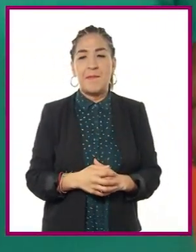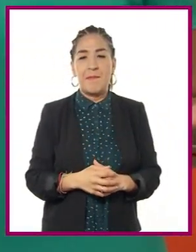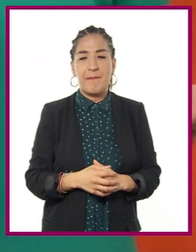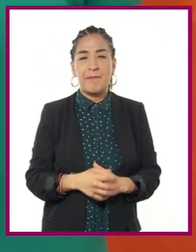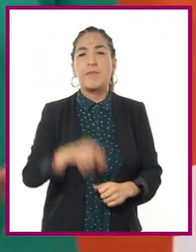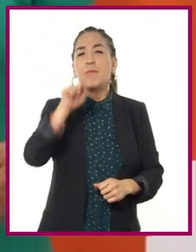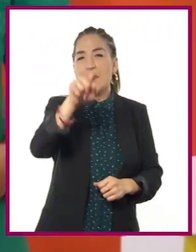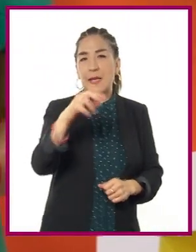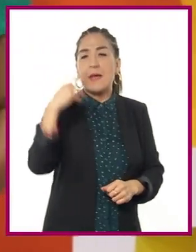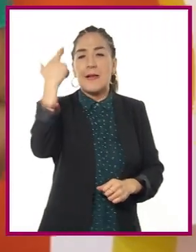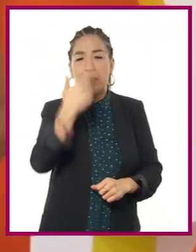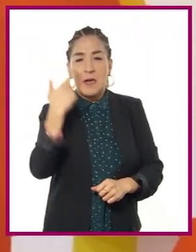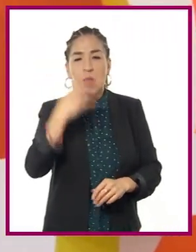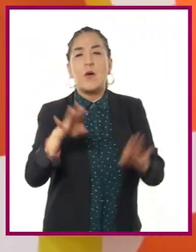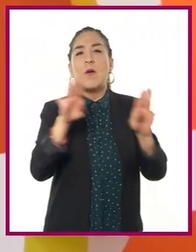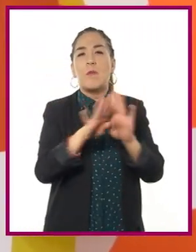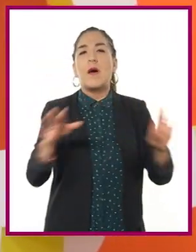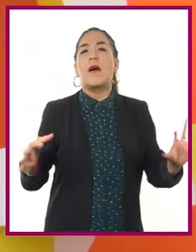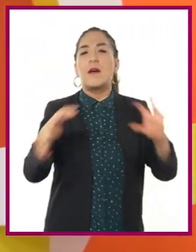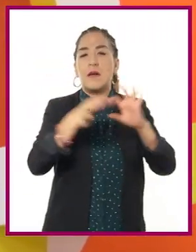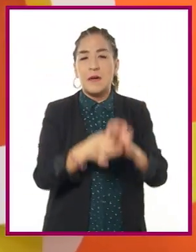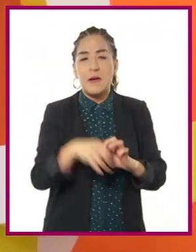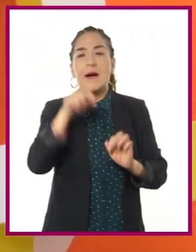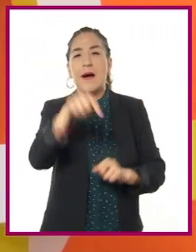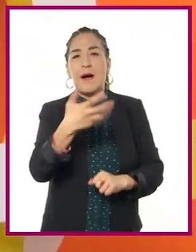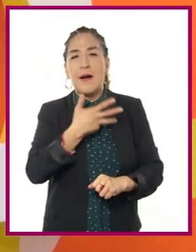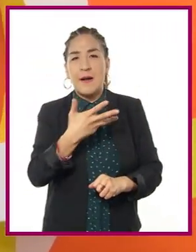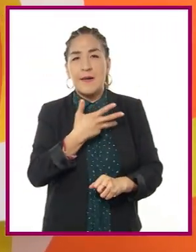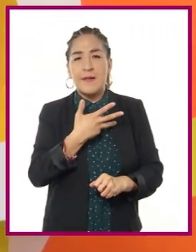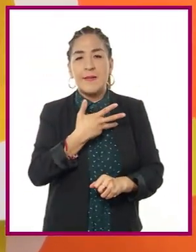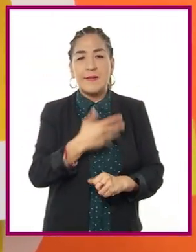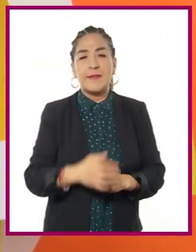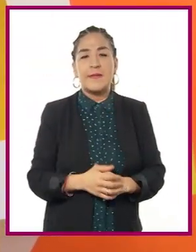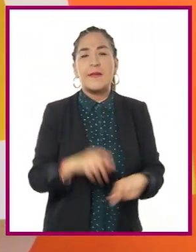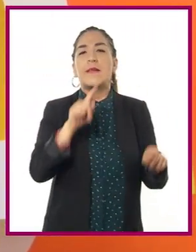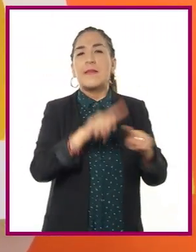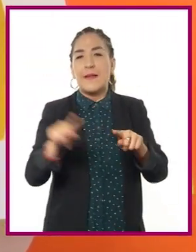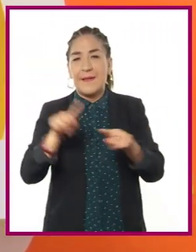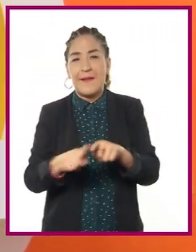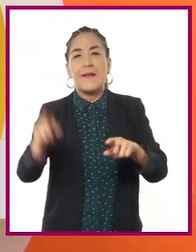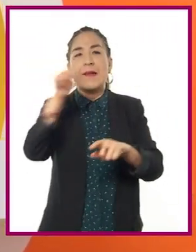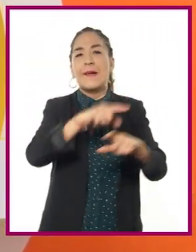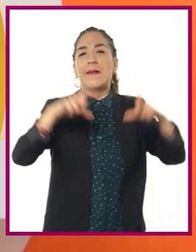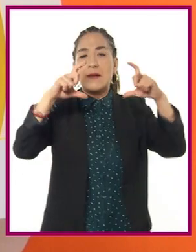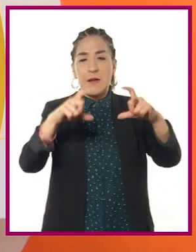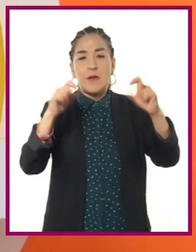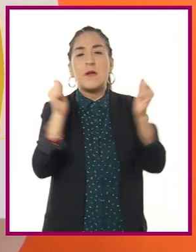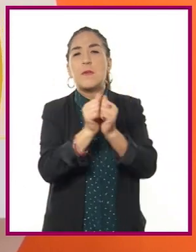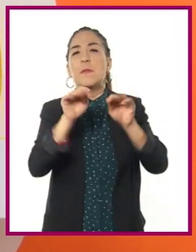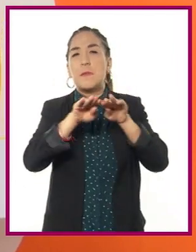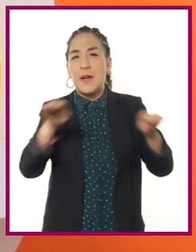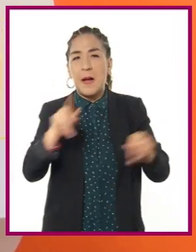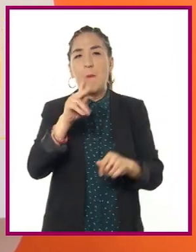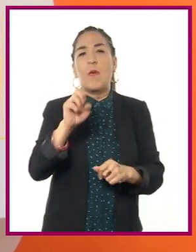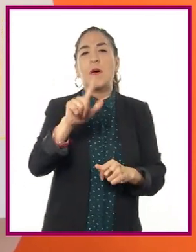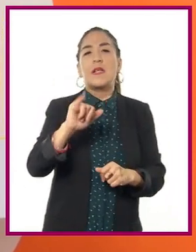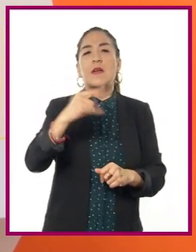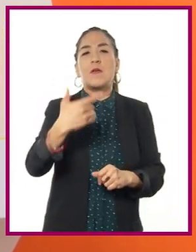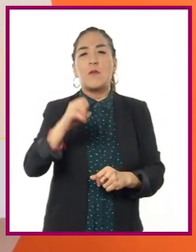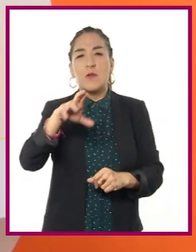Se analizó la relación que existe entre los elementos de la circunferencia y su polígono